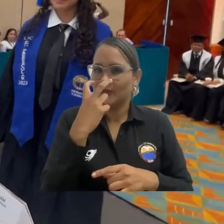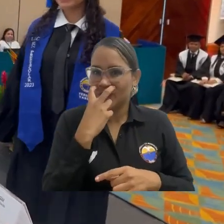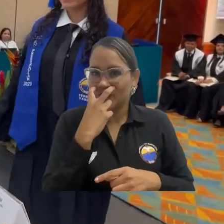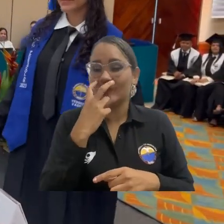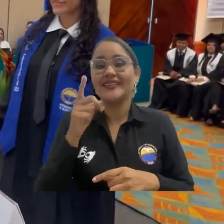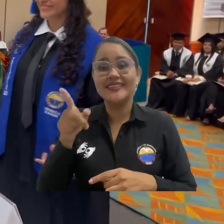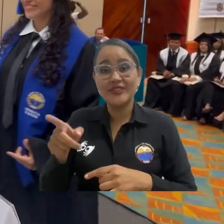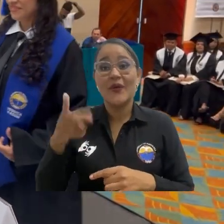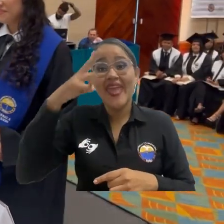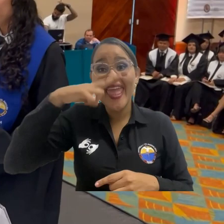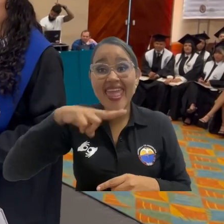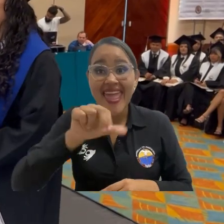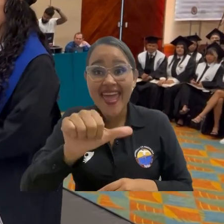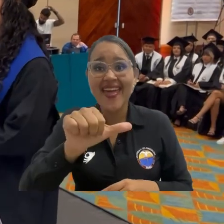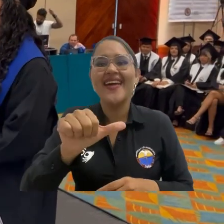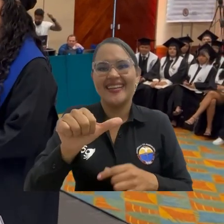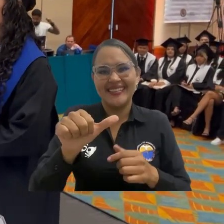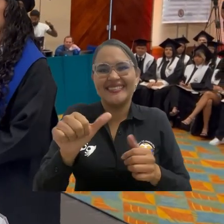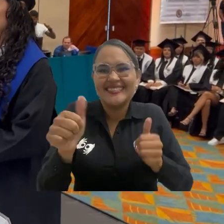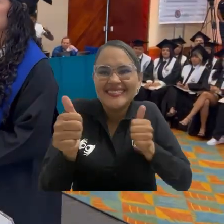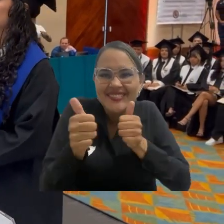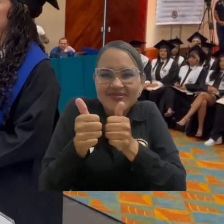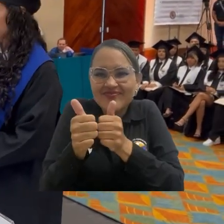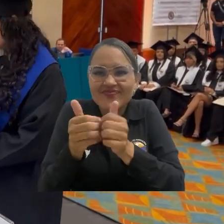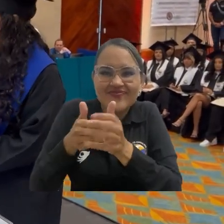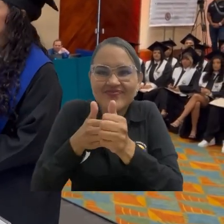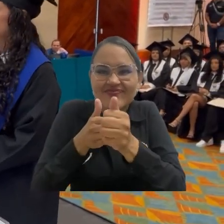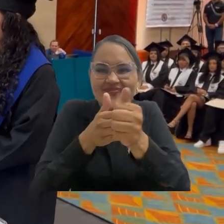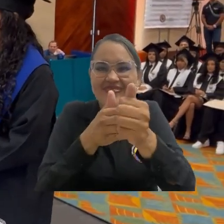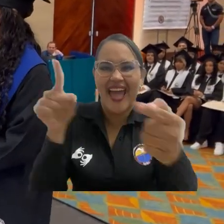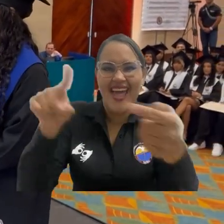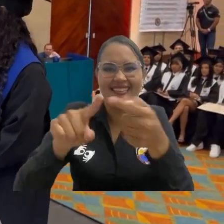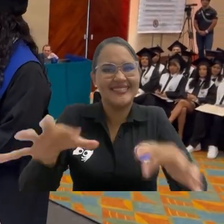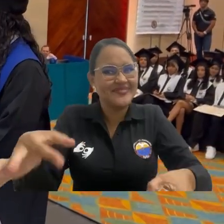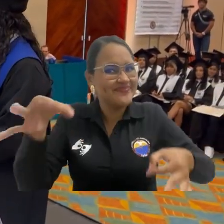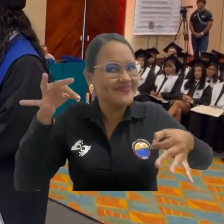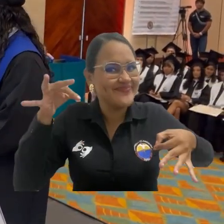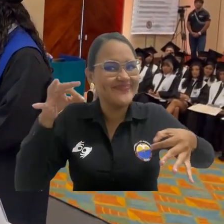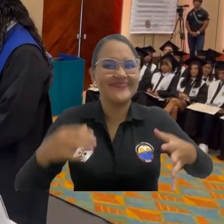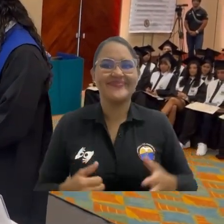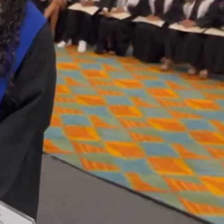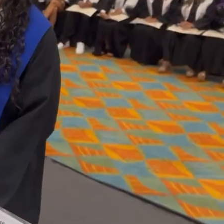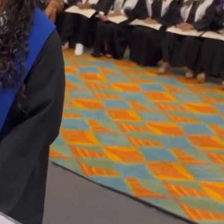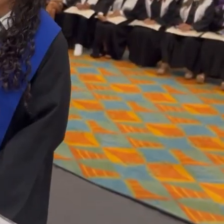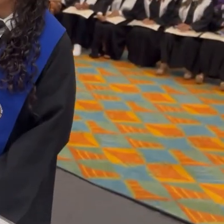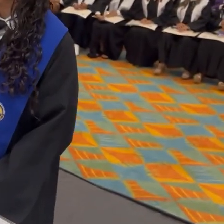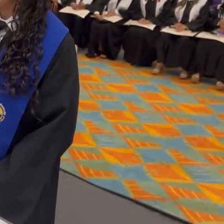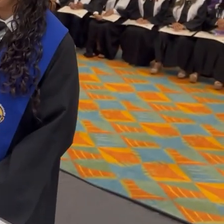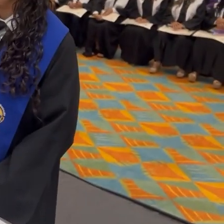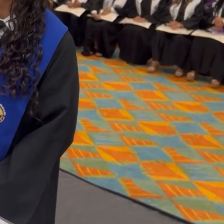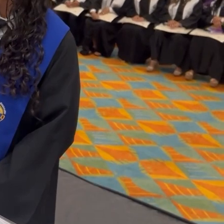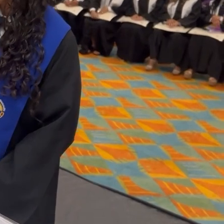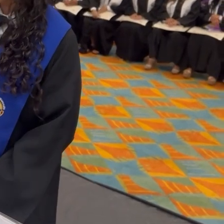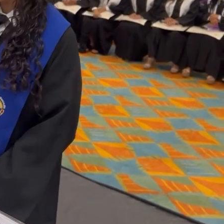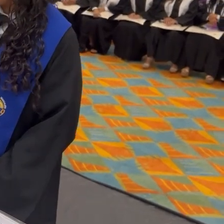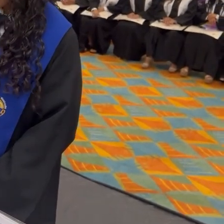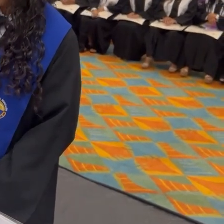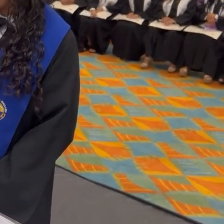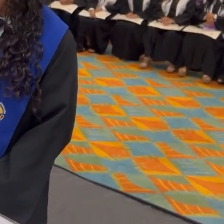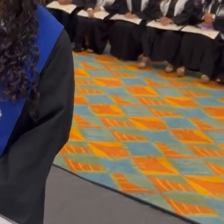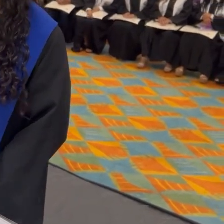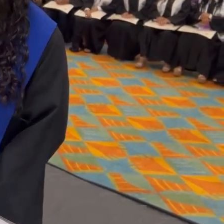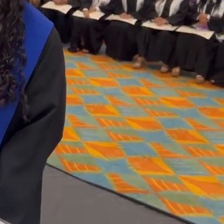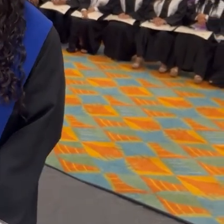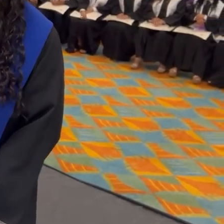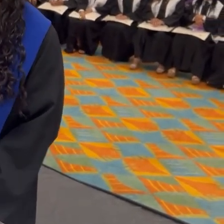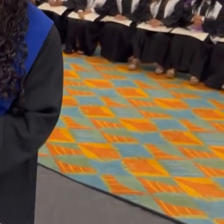graduada con discapacidad visual, y será su hija también Jessica quien la guíe hasta la mesa. Te felicito de